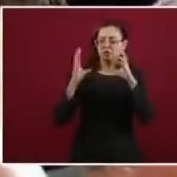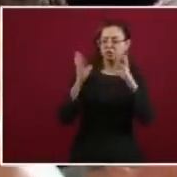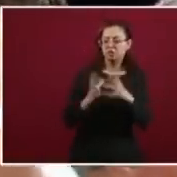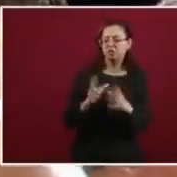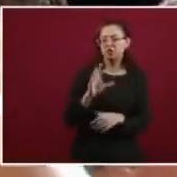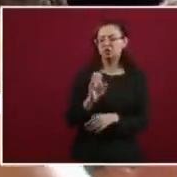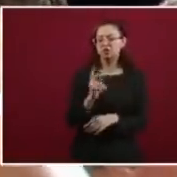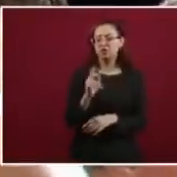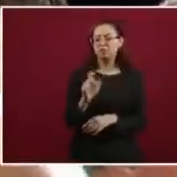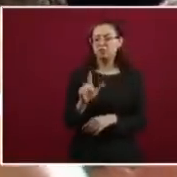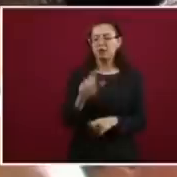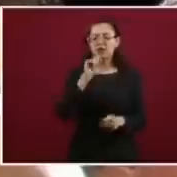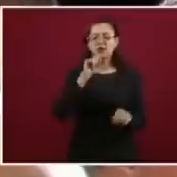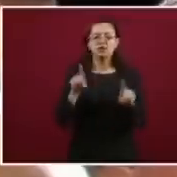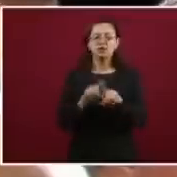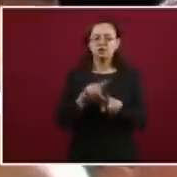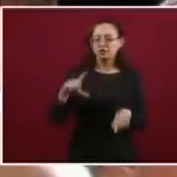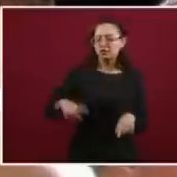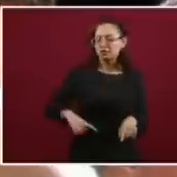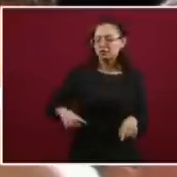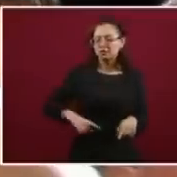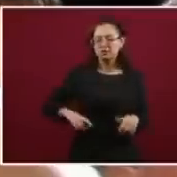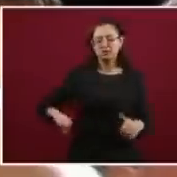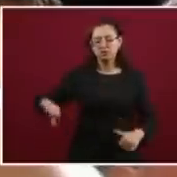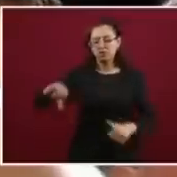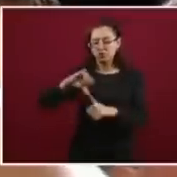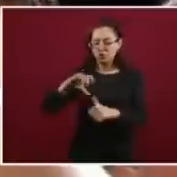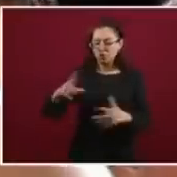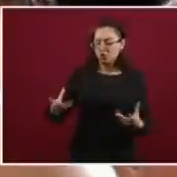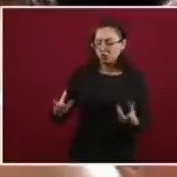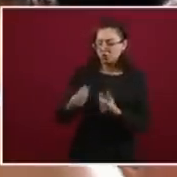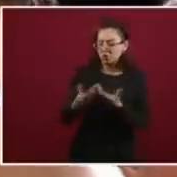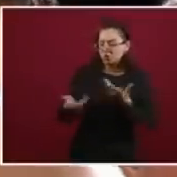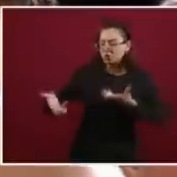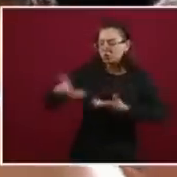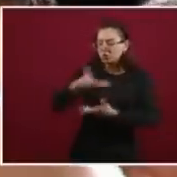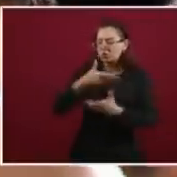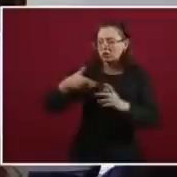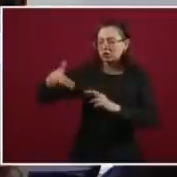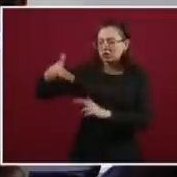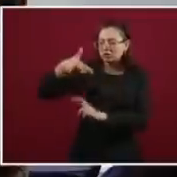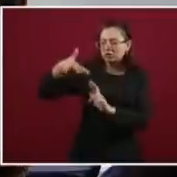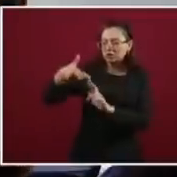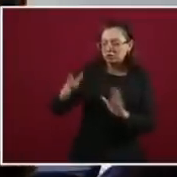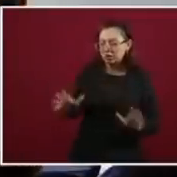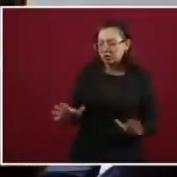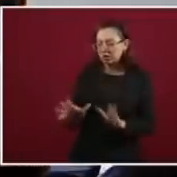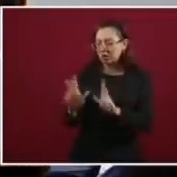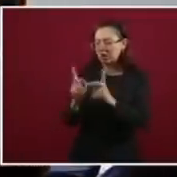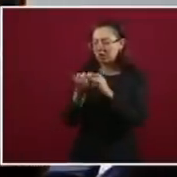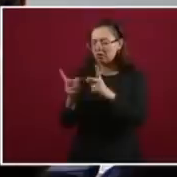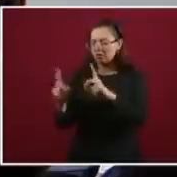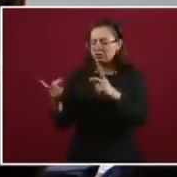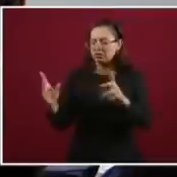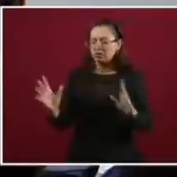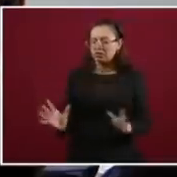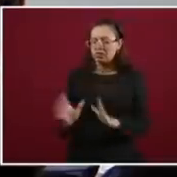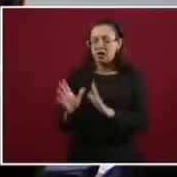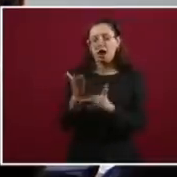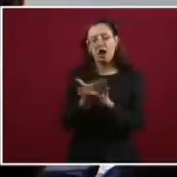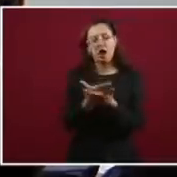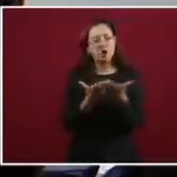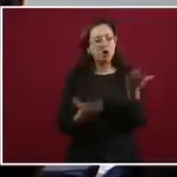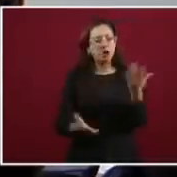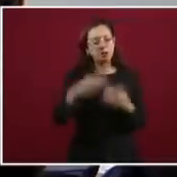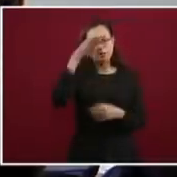gobiernos de centroamérica para tratar de desarrollar la región por qué no empezar a pensar en una